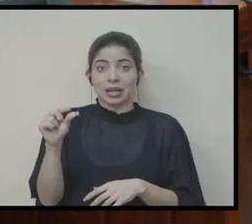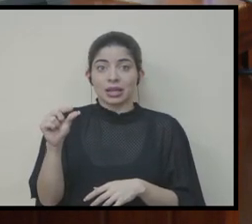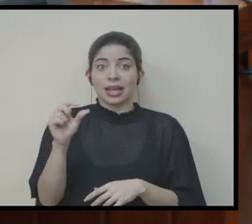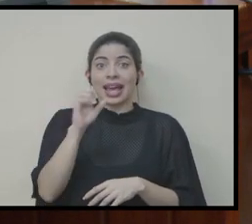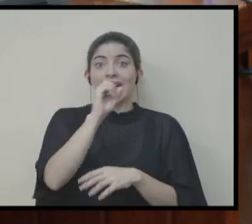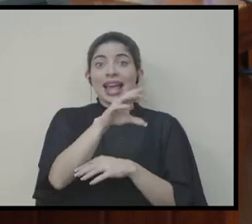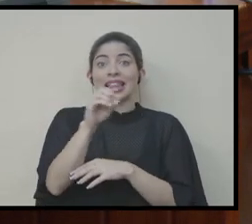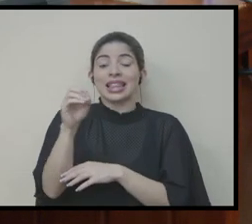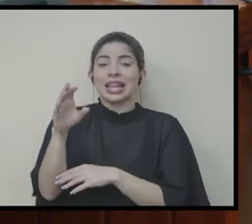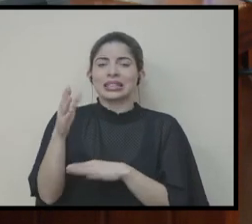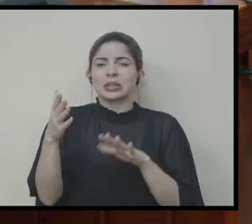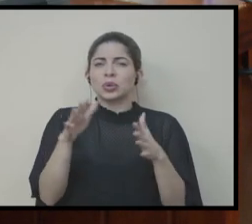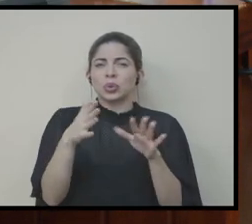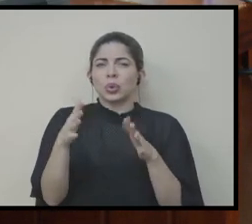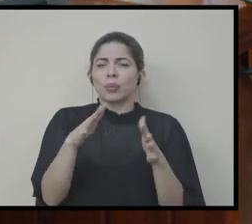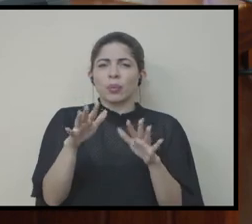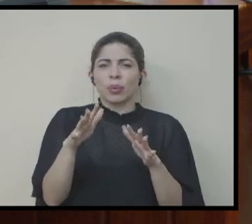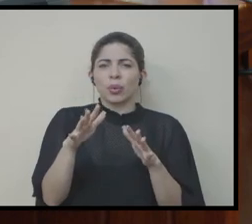hicimos